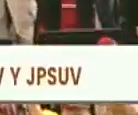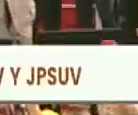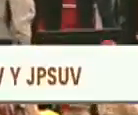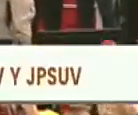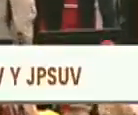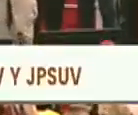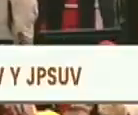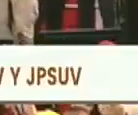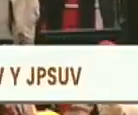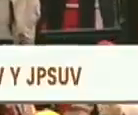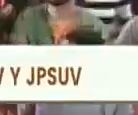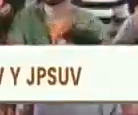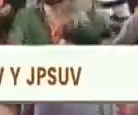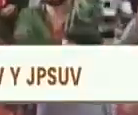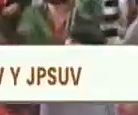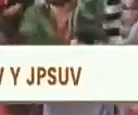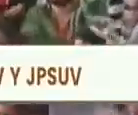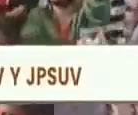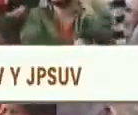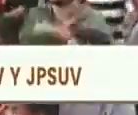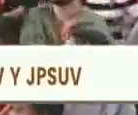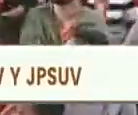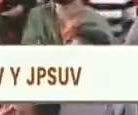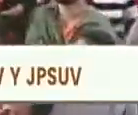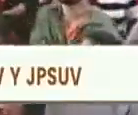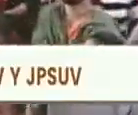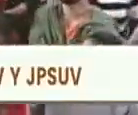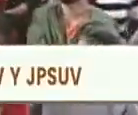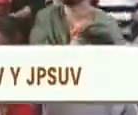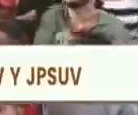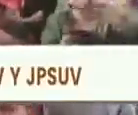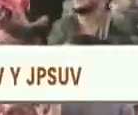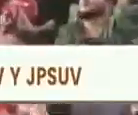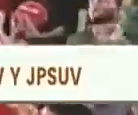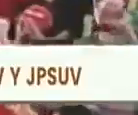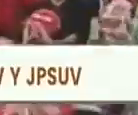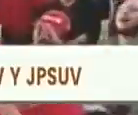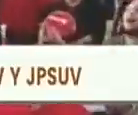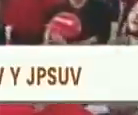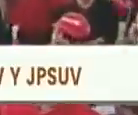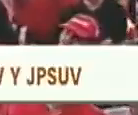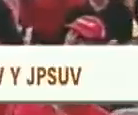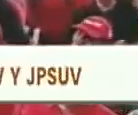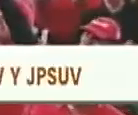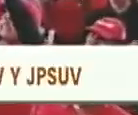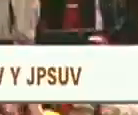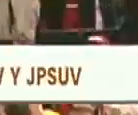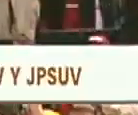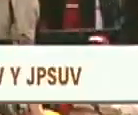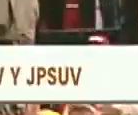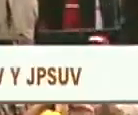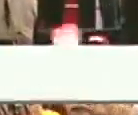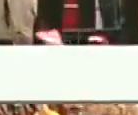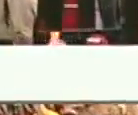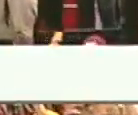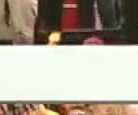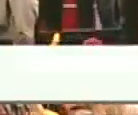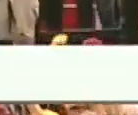¡Que viva Julio León! ¡Que viva Yaracuy! ¡Que viva el PSUV!